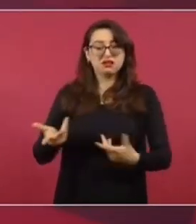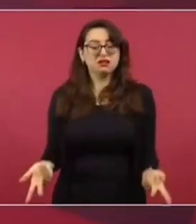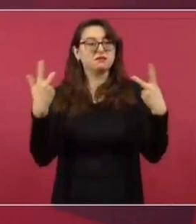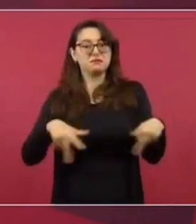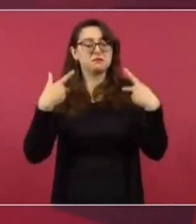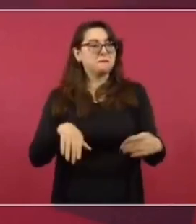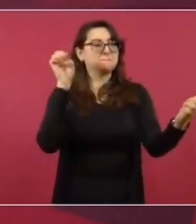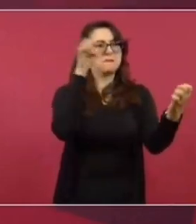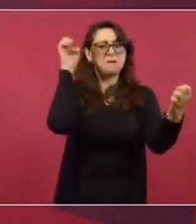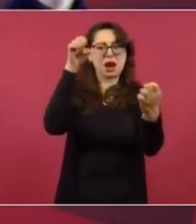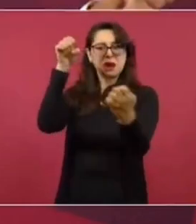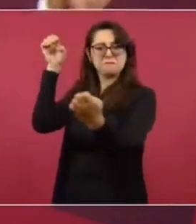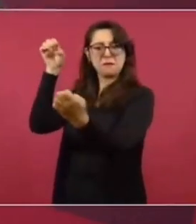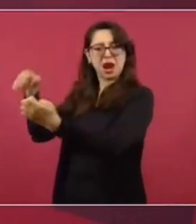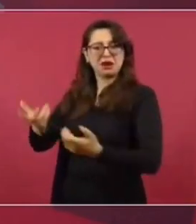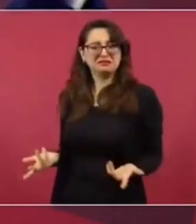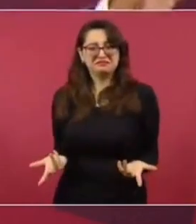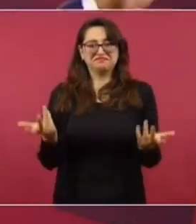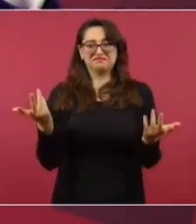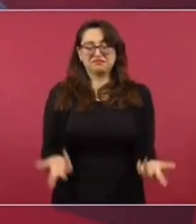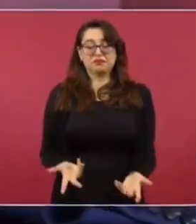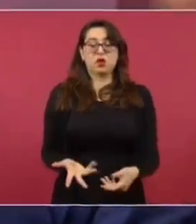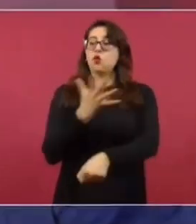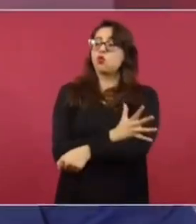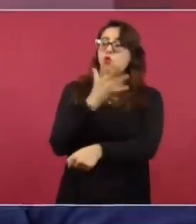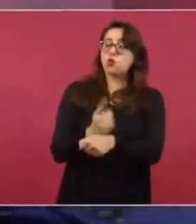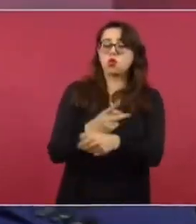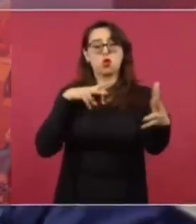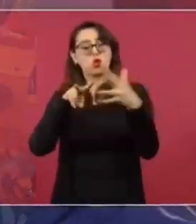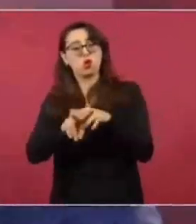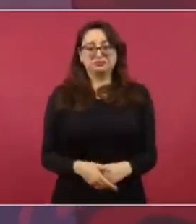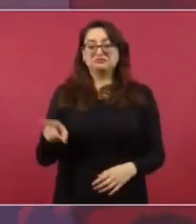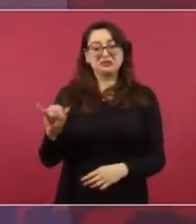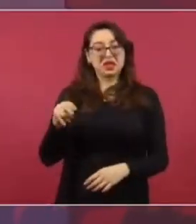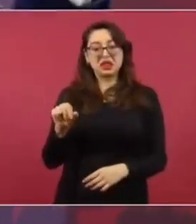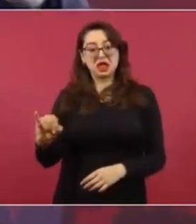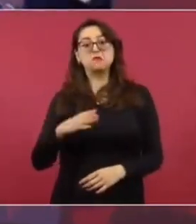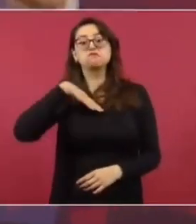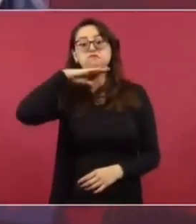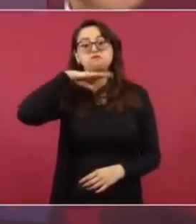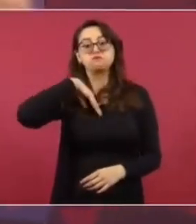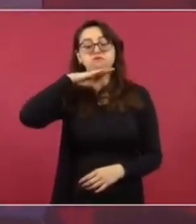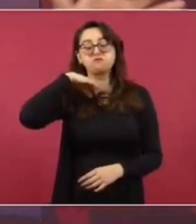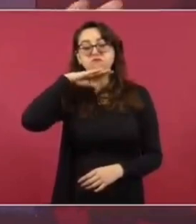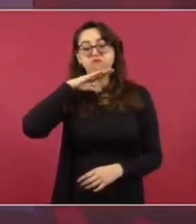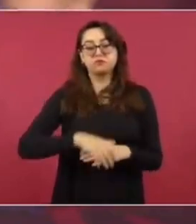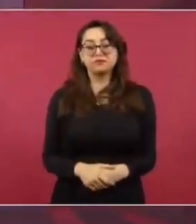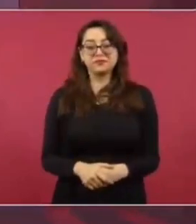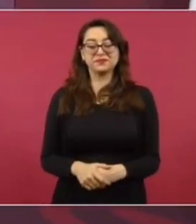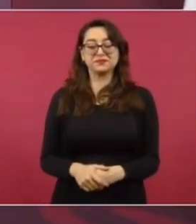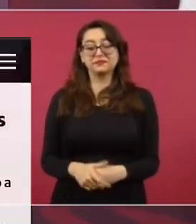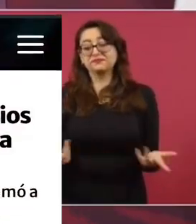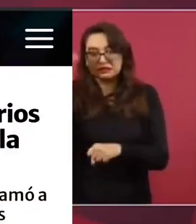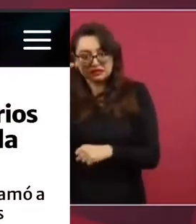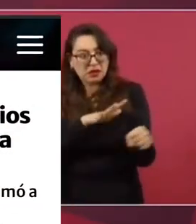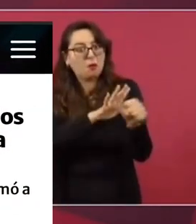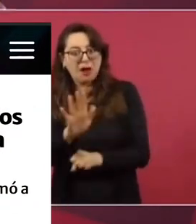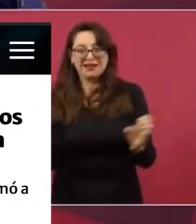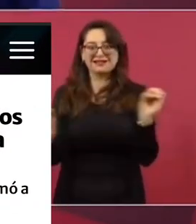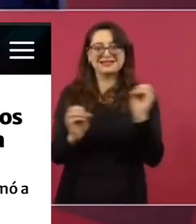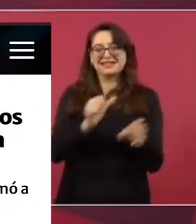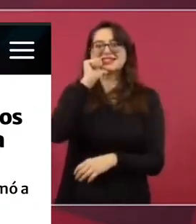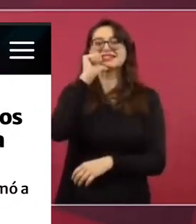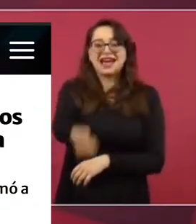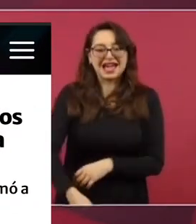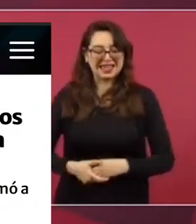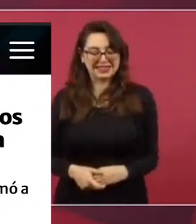pueblo, de que había transparencia y que todo era limpio. Están también inconformes por la reforma al CONACYT. Usaban el